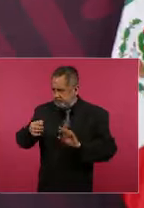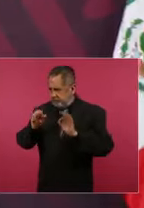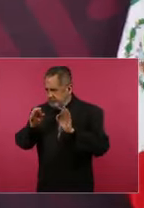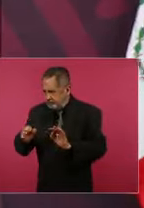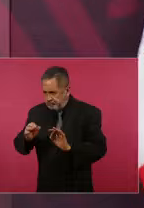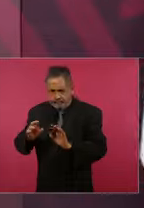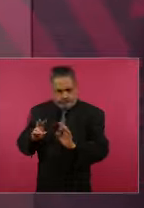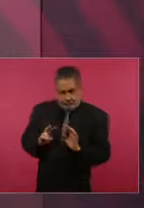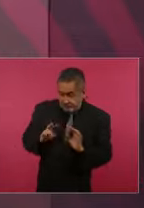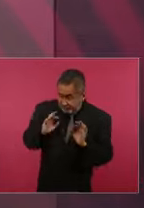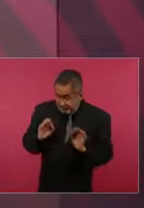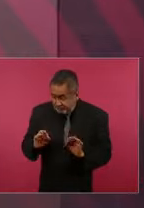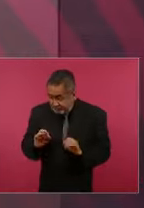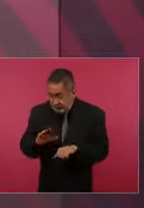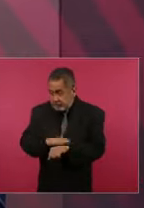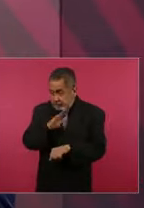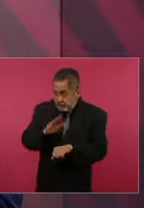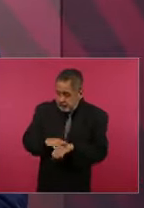aprobados.